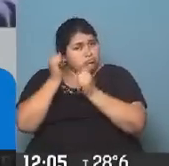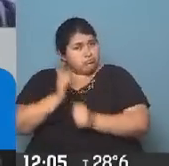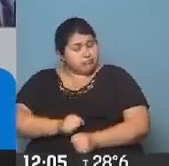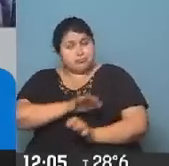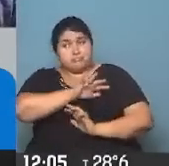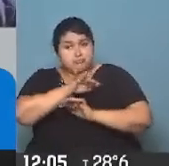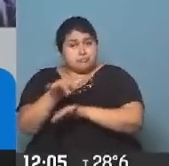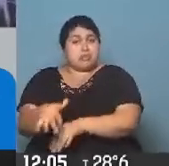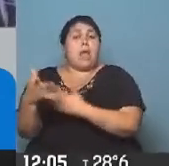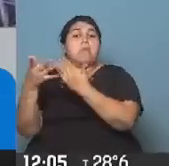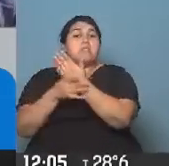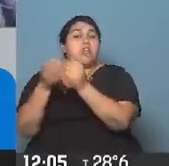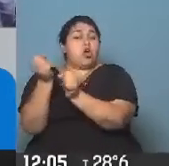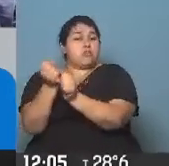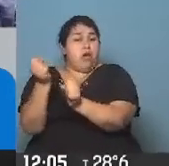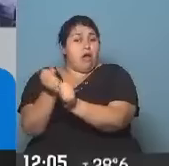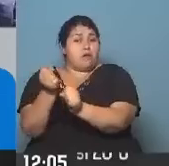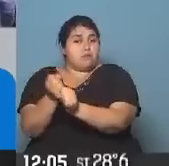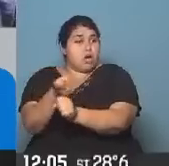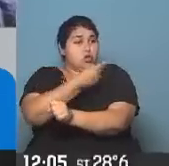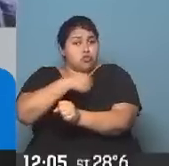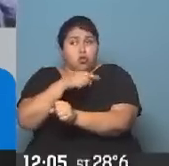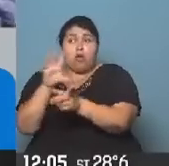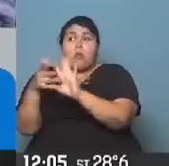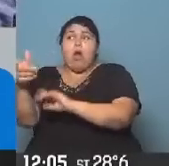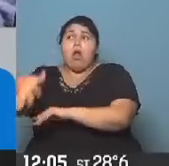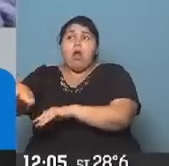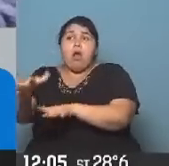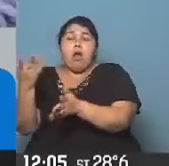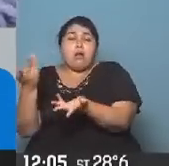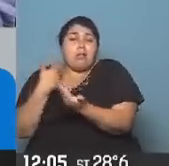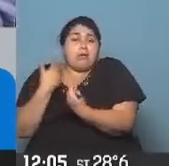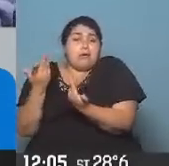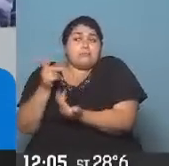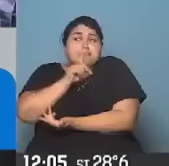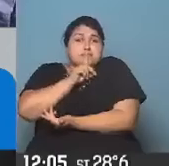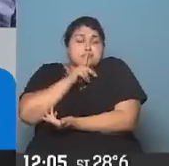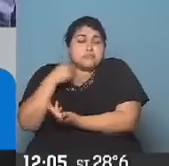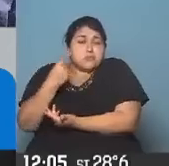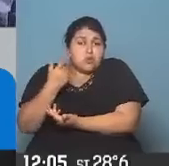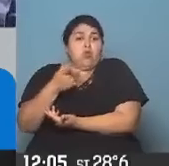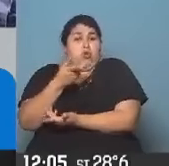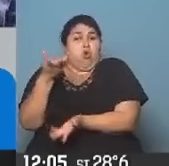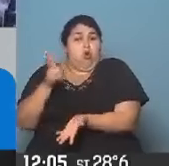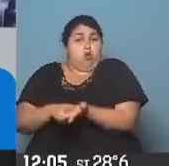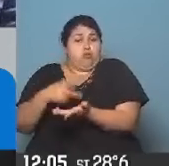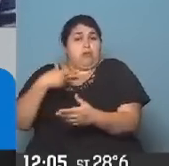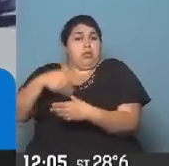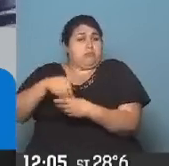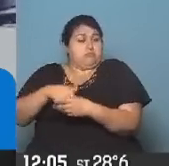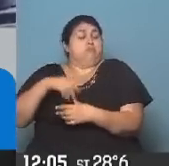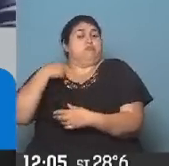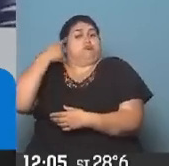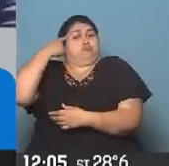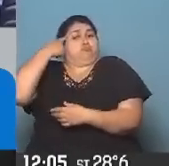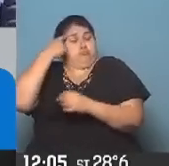Ministerio de Trabajo porque teóricamente hoy queda céfalo el sindicato, ir a una nueva elección. Si ellos quieren, vamos a una nueva elección. Hoy creemos en este